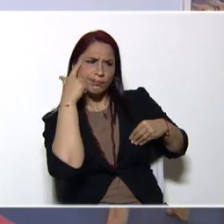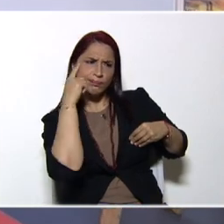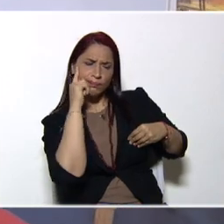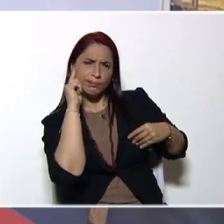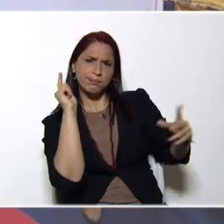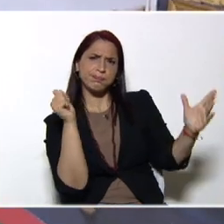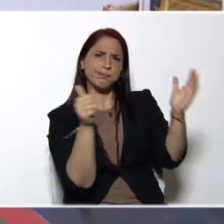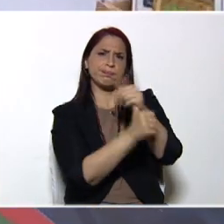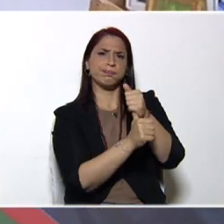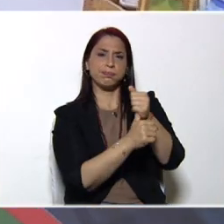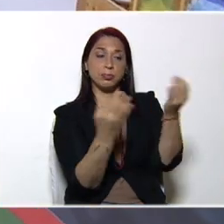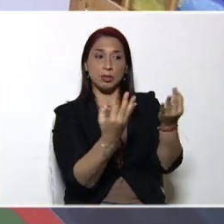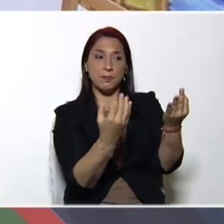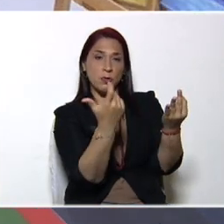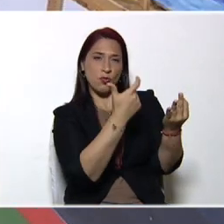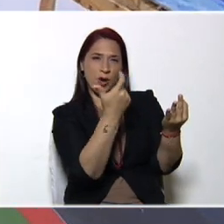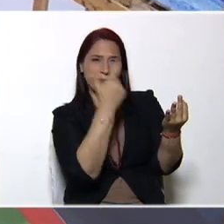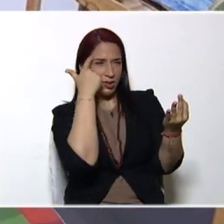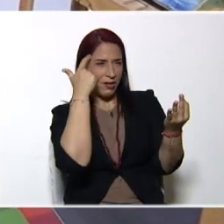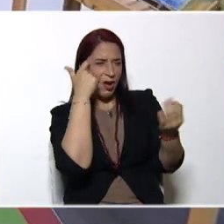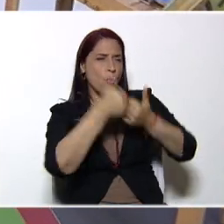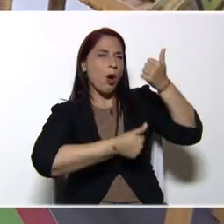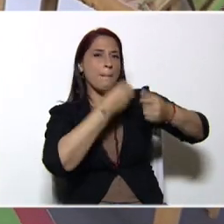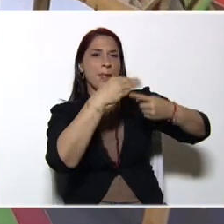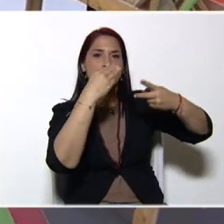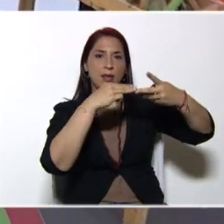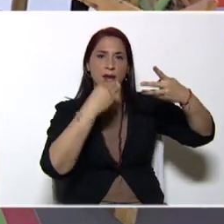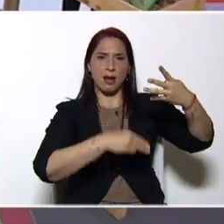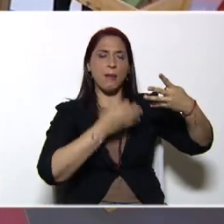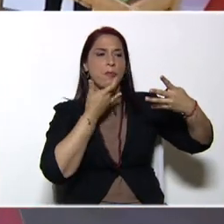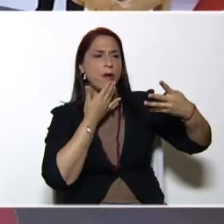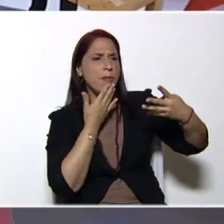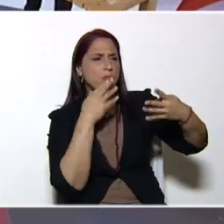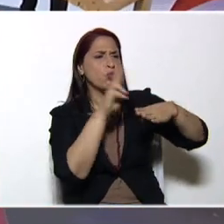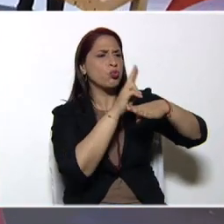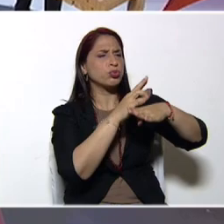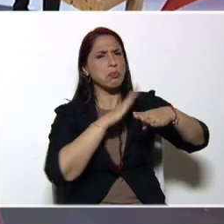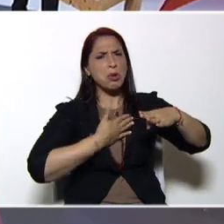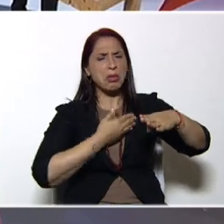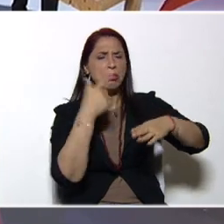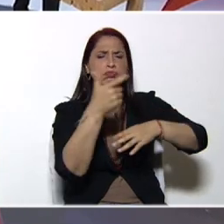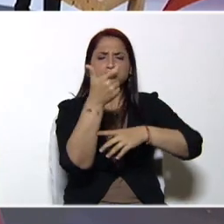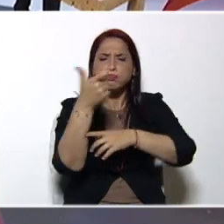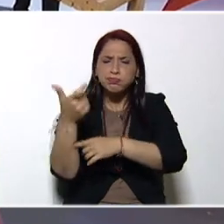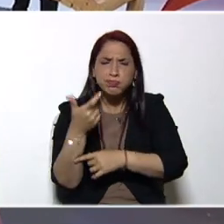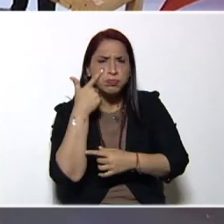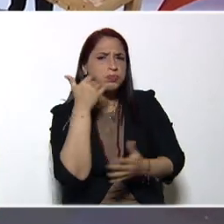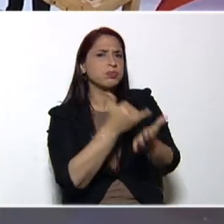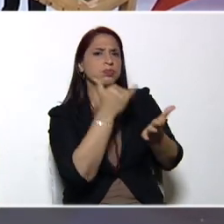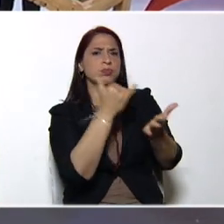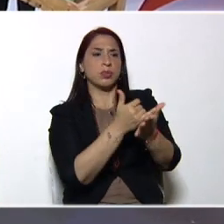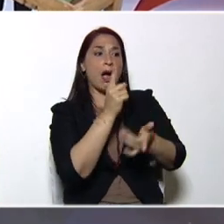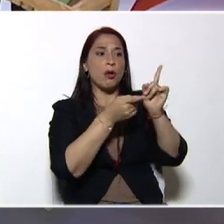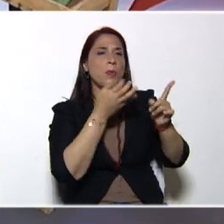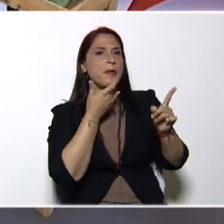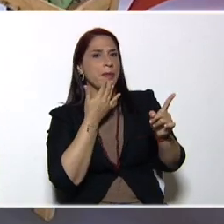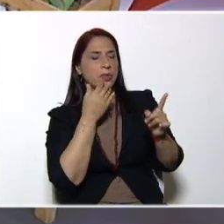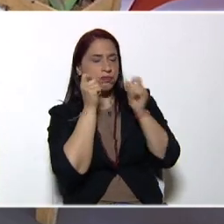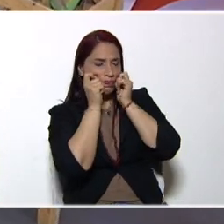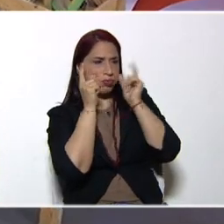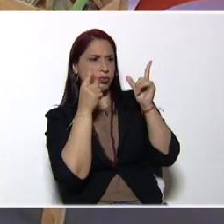porque siempre buscamos de tomar en cuenta los materiales de reciclaje, ¿no? Siempre buscamos de tomar en cuenta algo que no